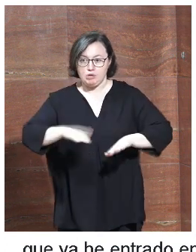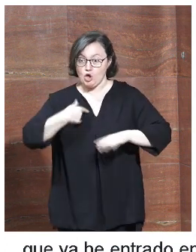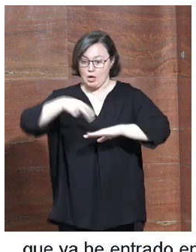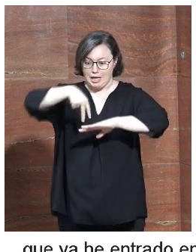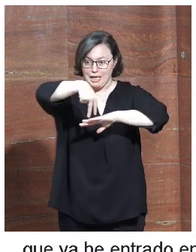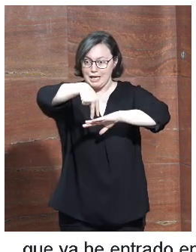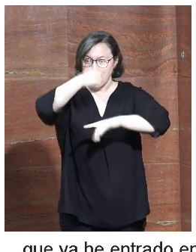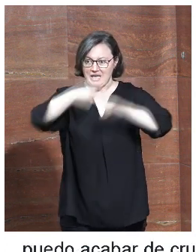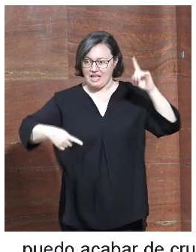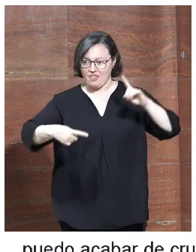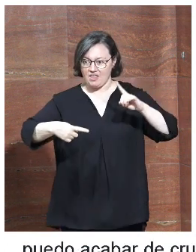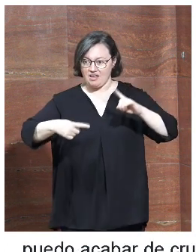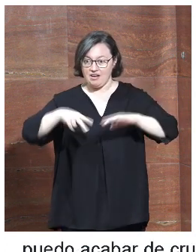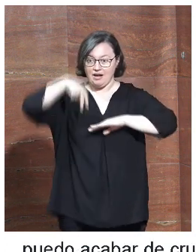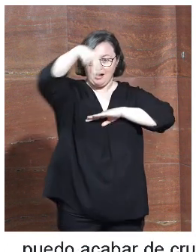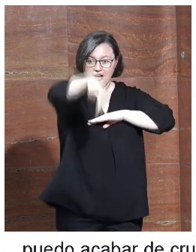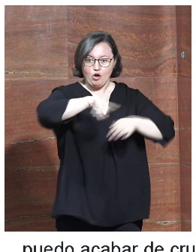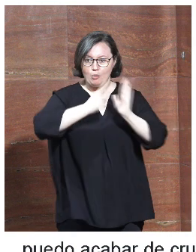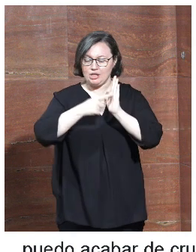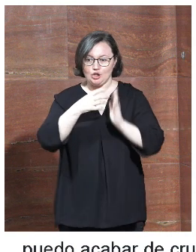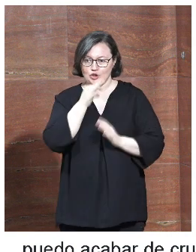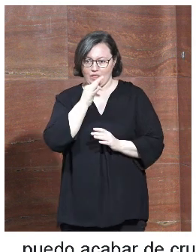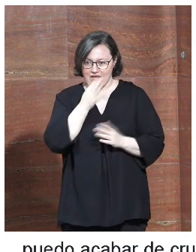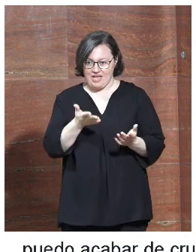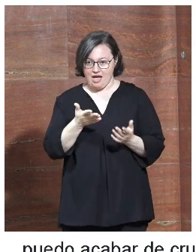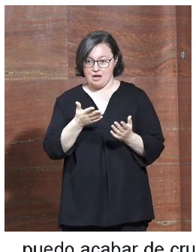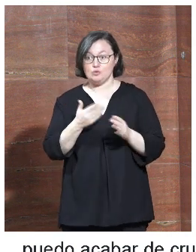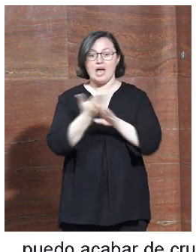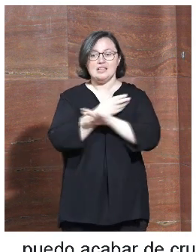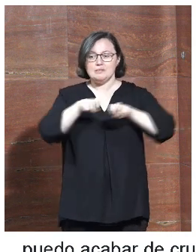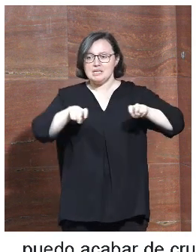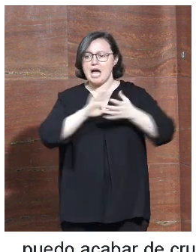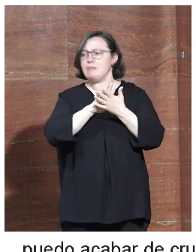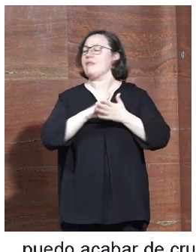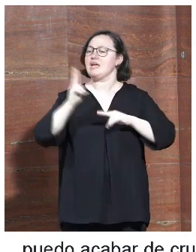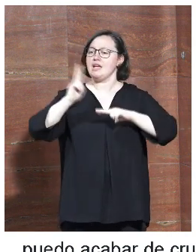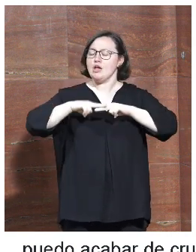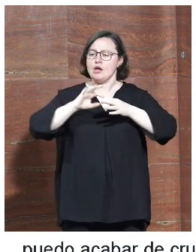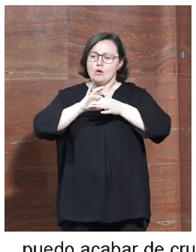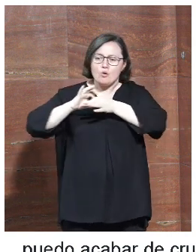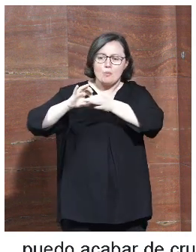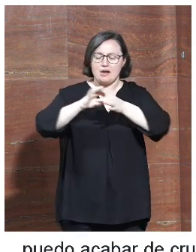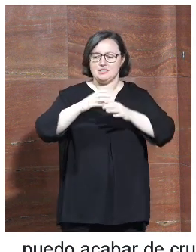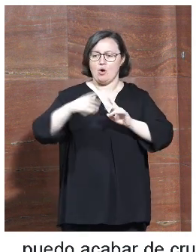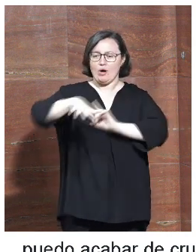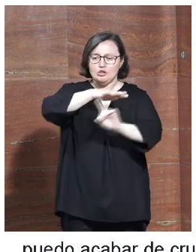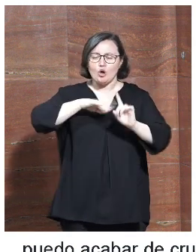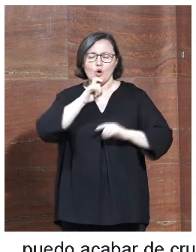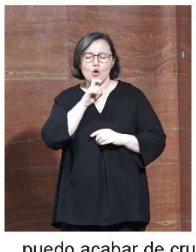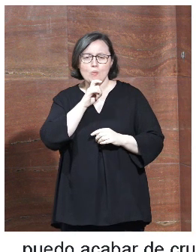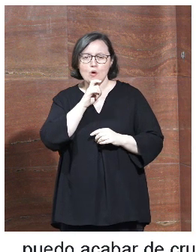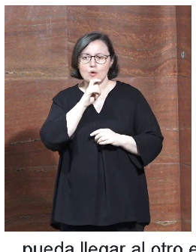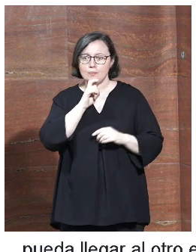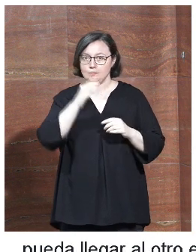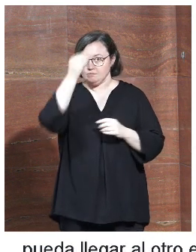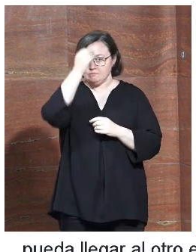de la calle. Antes, en la mesa anterior, se ha hablado mucho de urbanismo, se ha hablado del entorno,